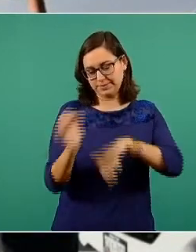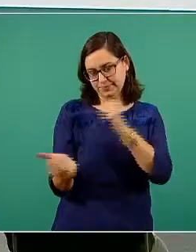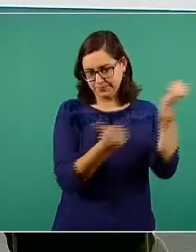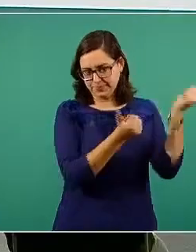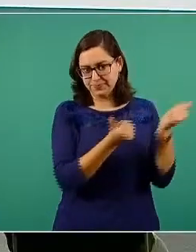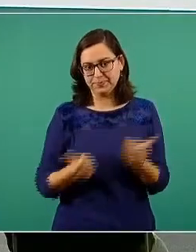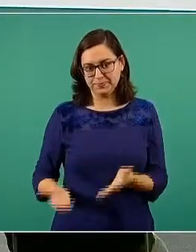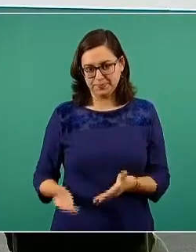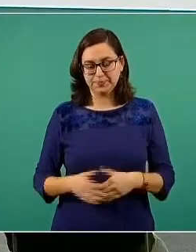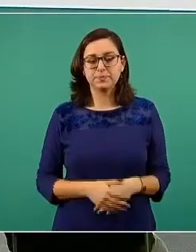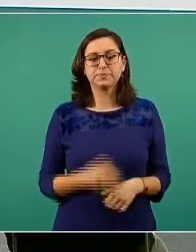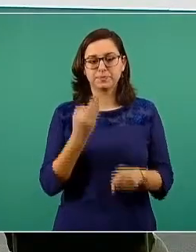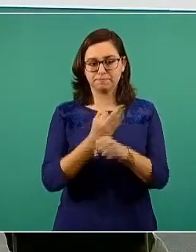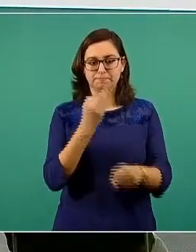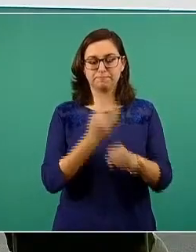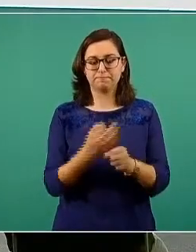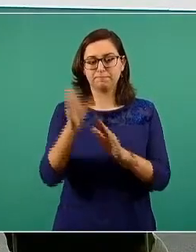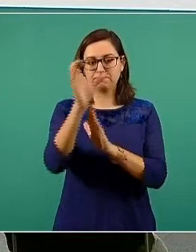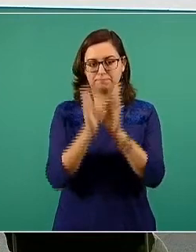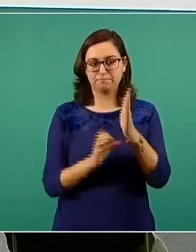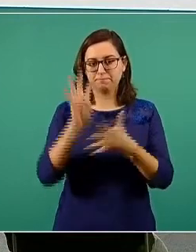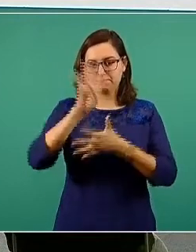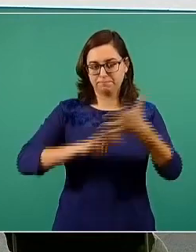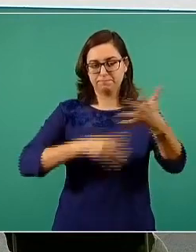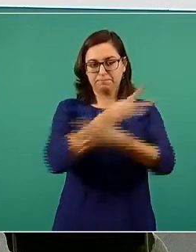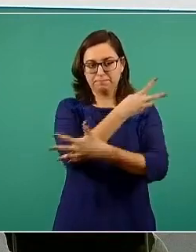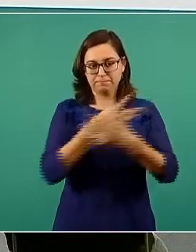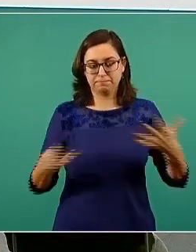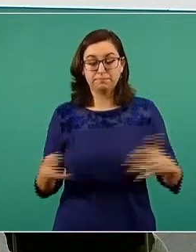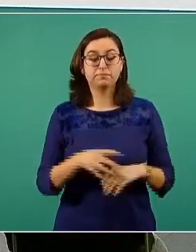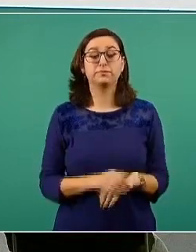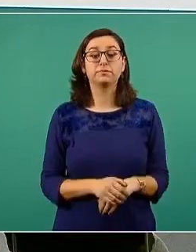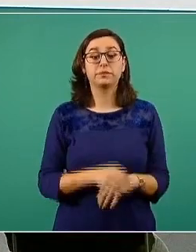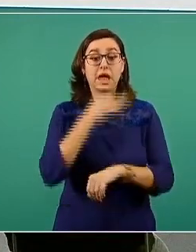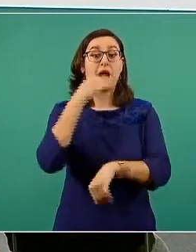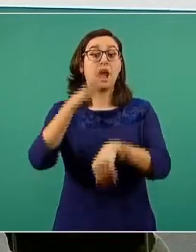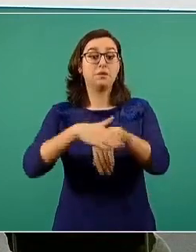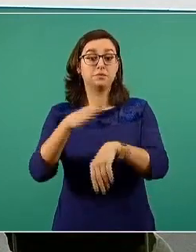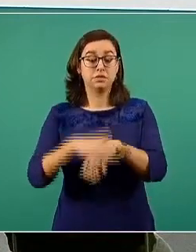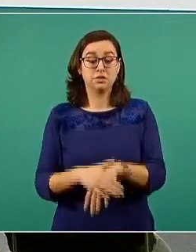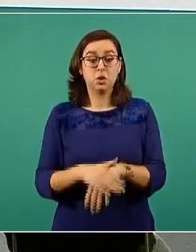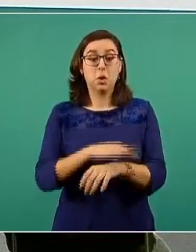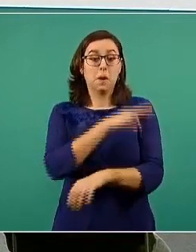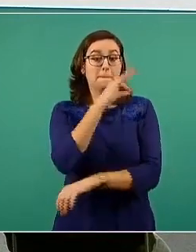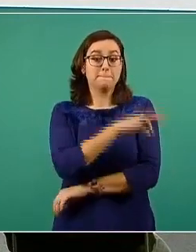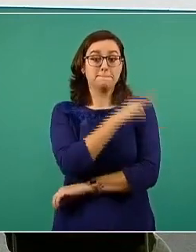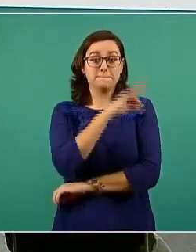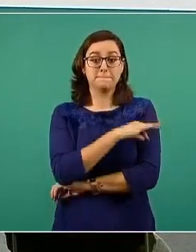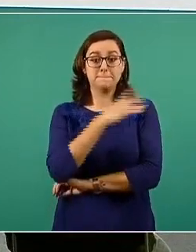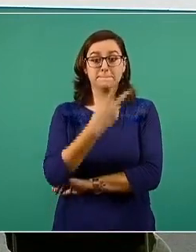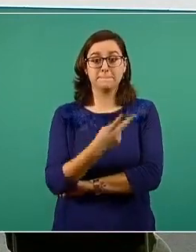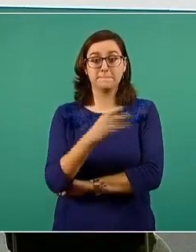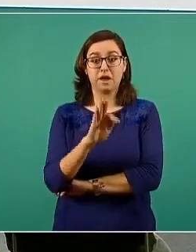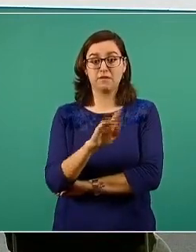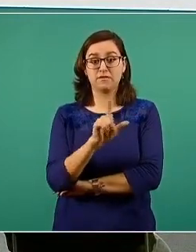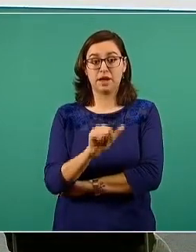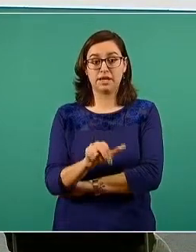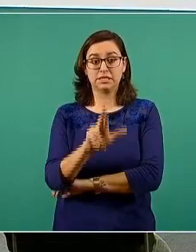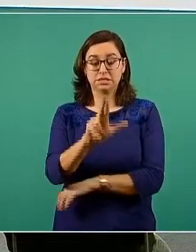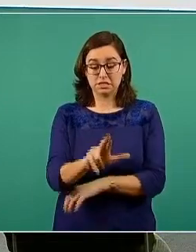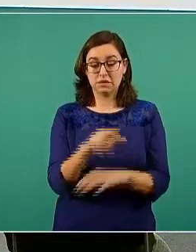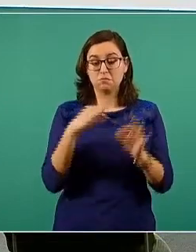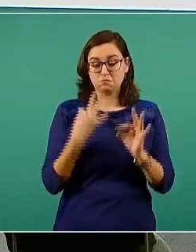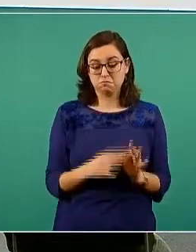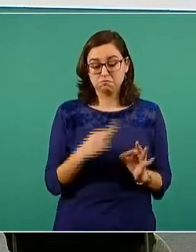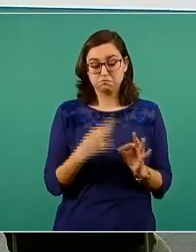en el calendario de vacunación. La vacuna Pfizer, aquí aprovecho para comentarlo, es una de las que hemos tenido un calendario de